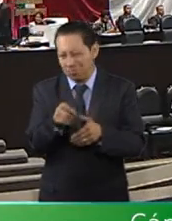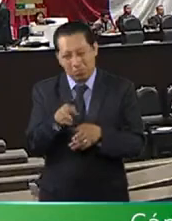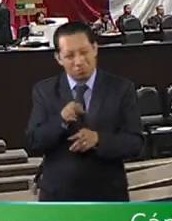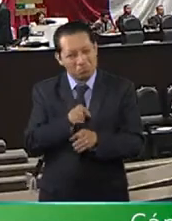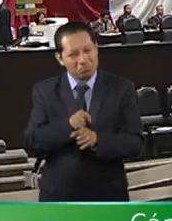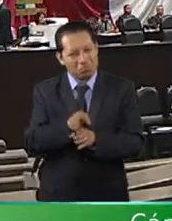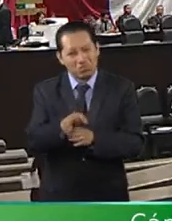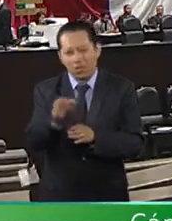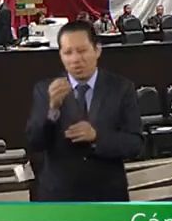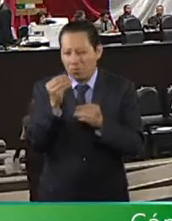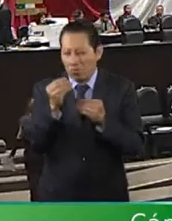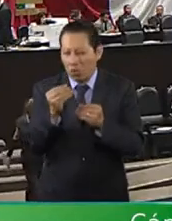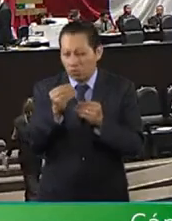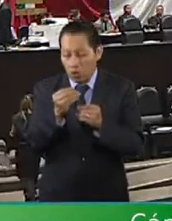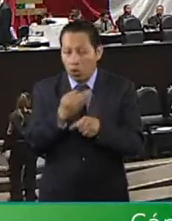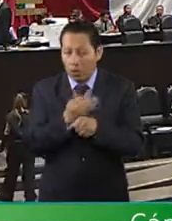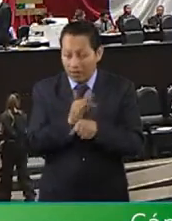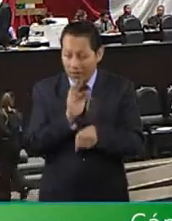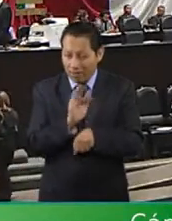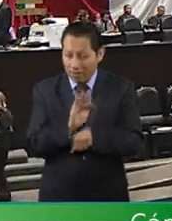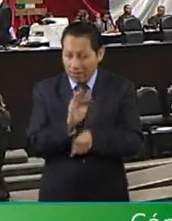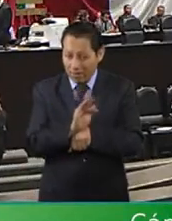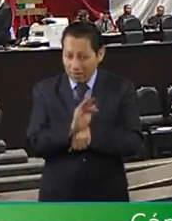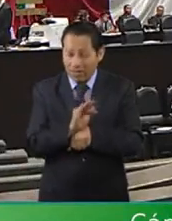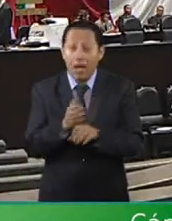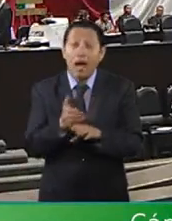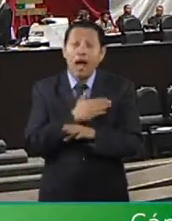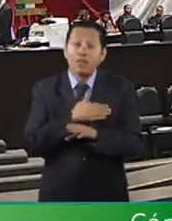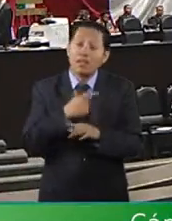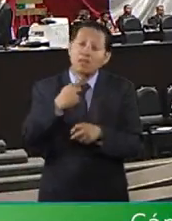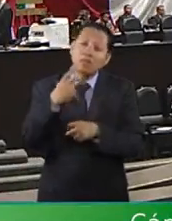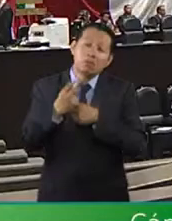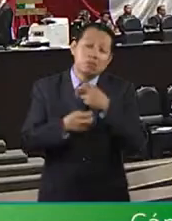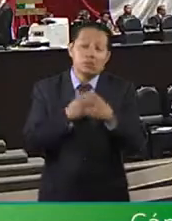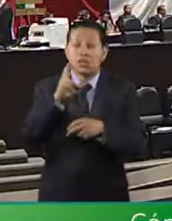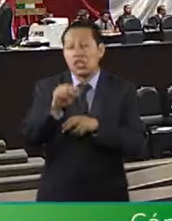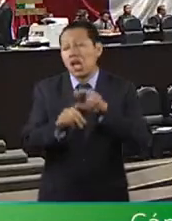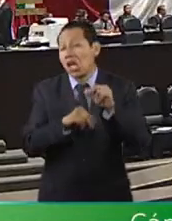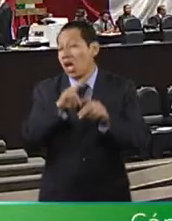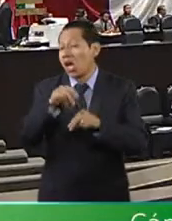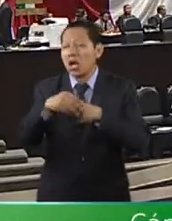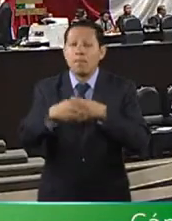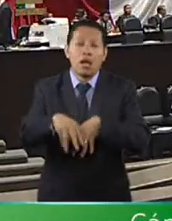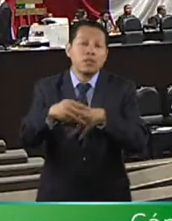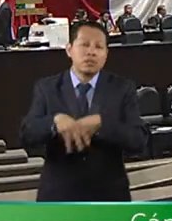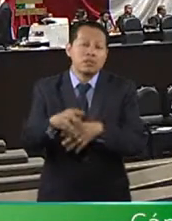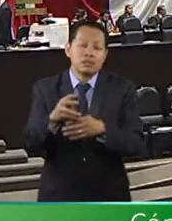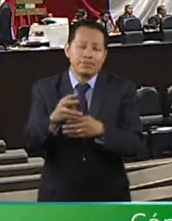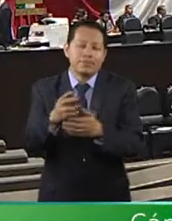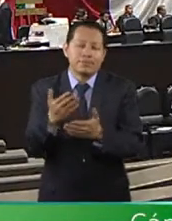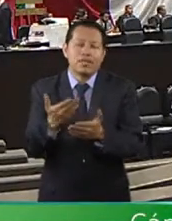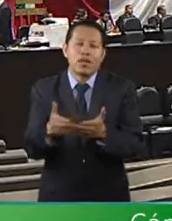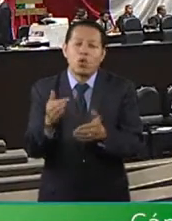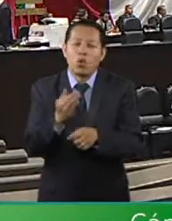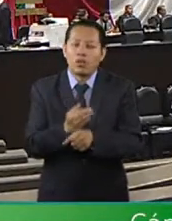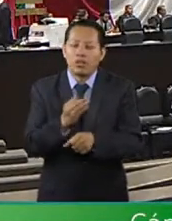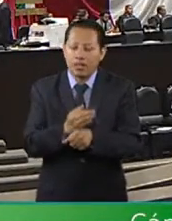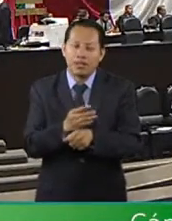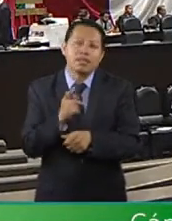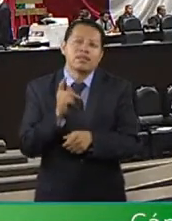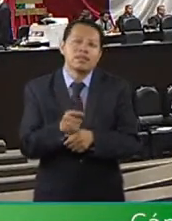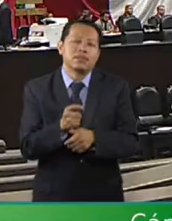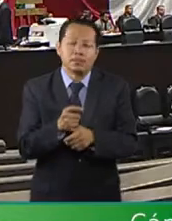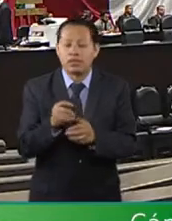día de hoy defienden criticaron incluso hicieron marchas hoy hoy sentencian